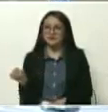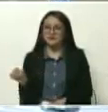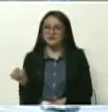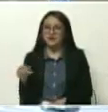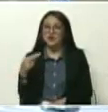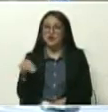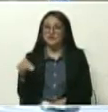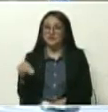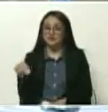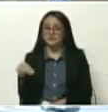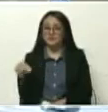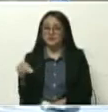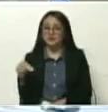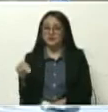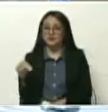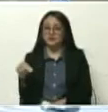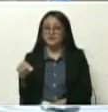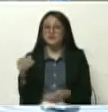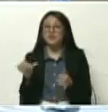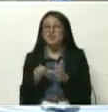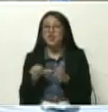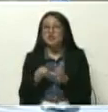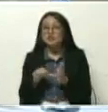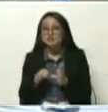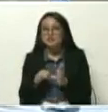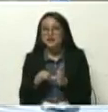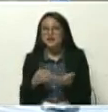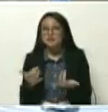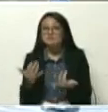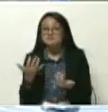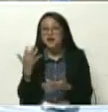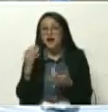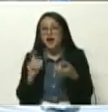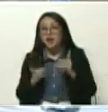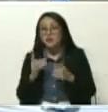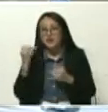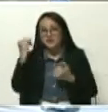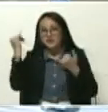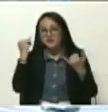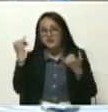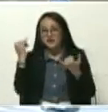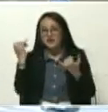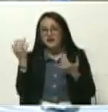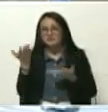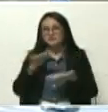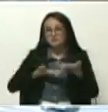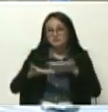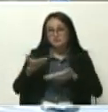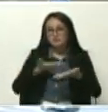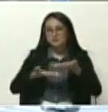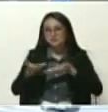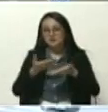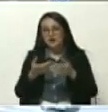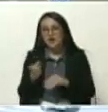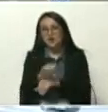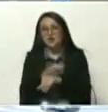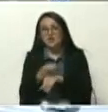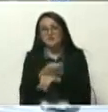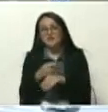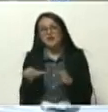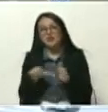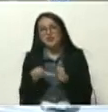de noviembre. ¿Y dónde va a ser? Tenemos ideas, hemos estado intercambiando con el gobierno,